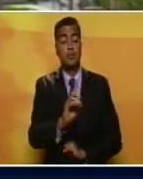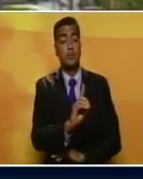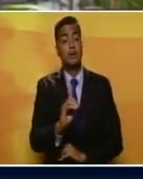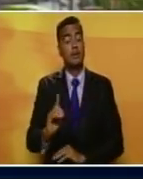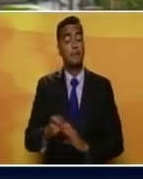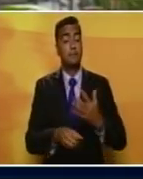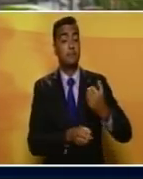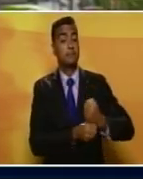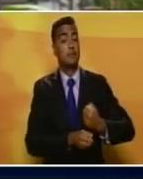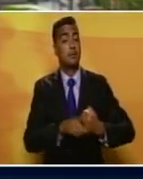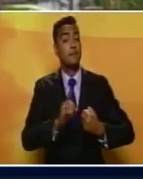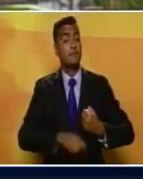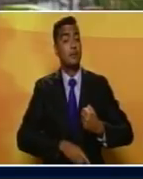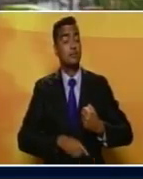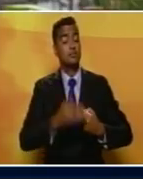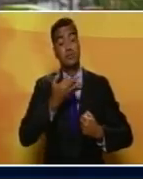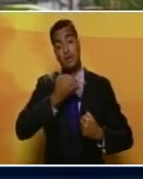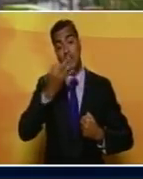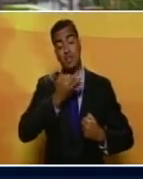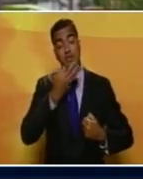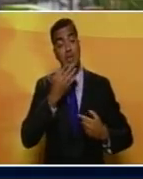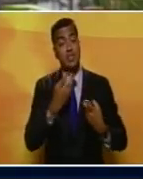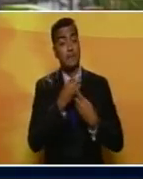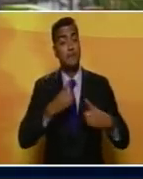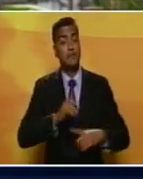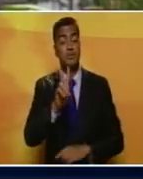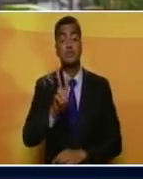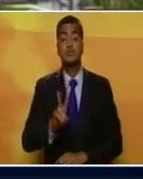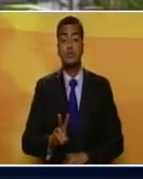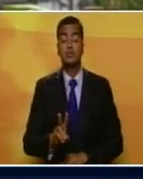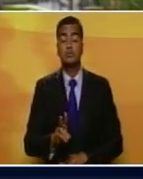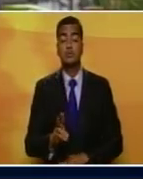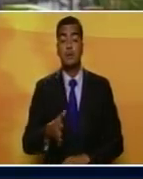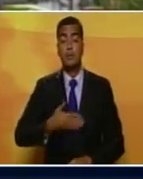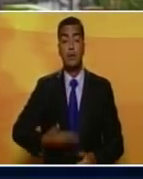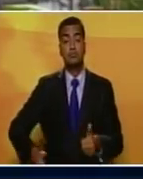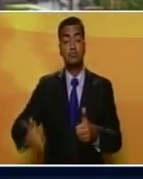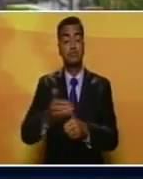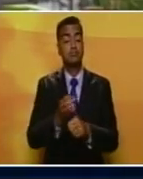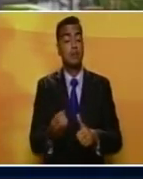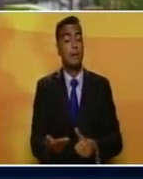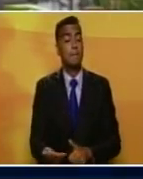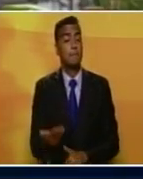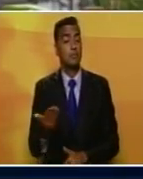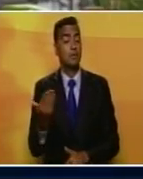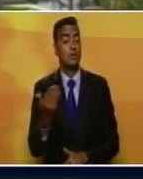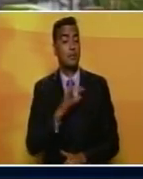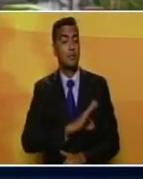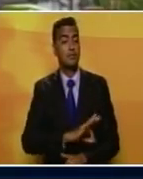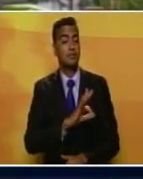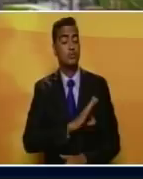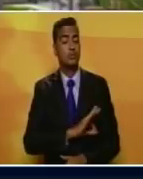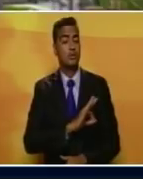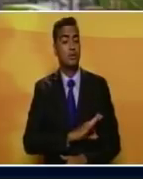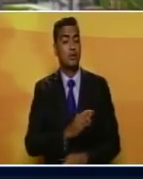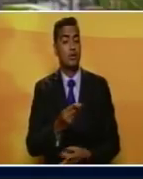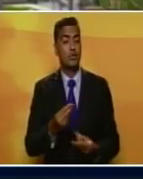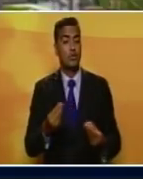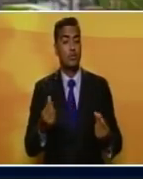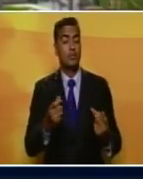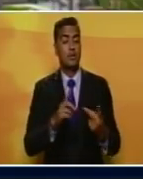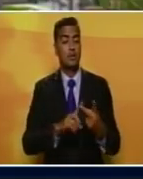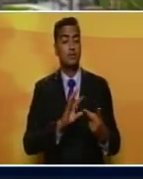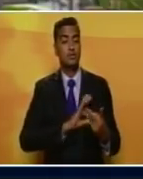un discurso durante la presentación de la colección centenaria con motivo de los 100 años del natalicio del doctor Arístides Calvani. Fernández